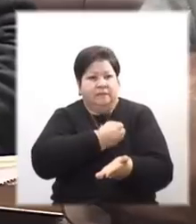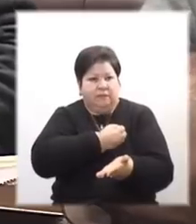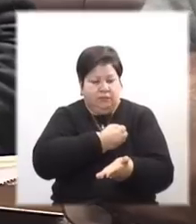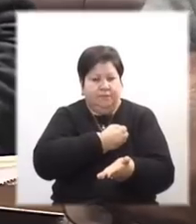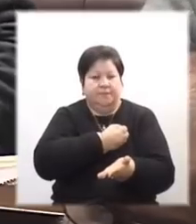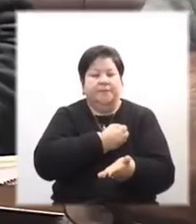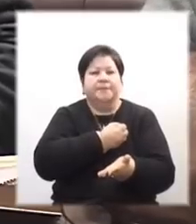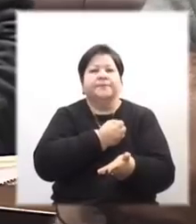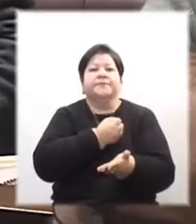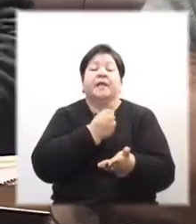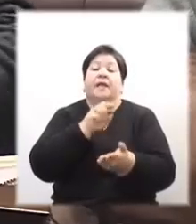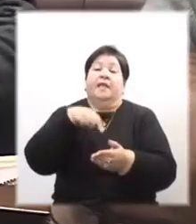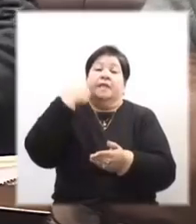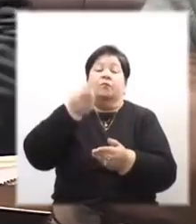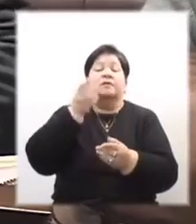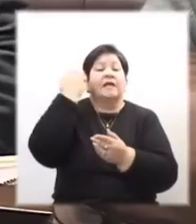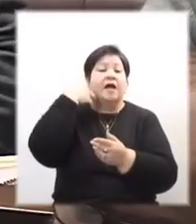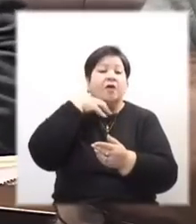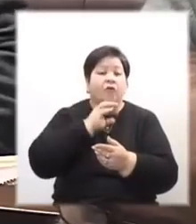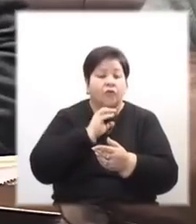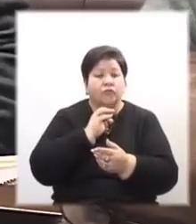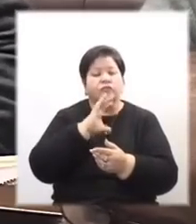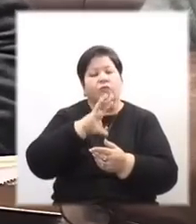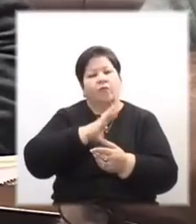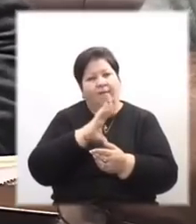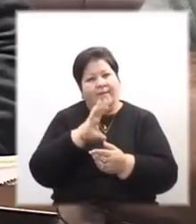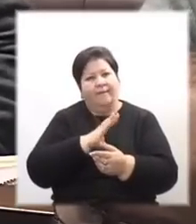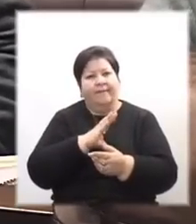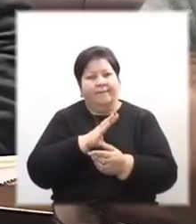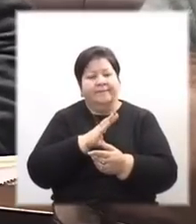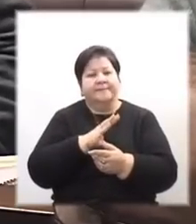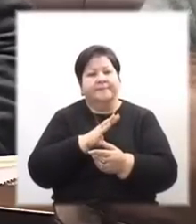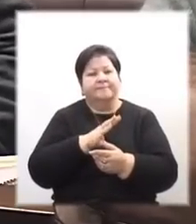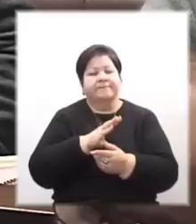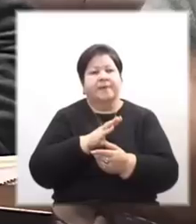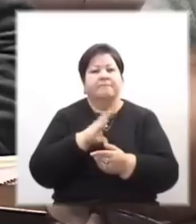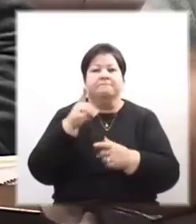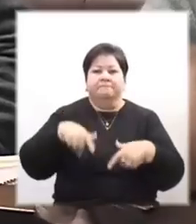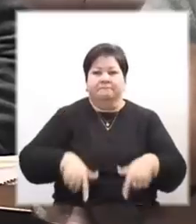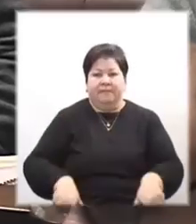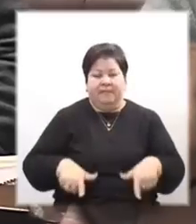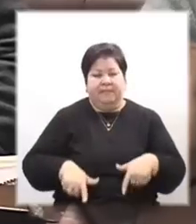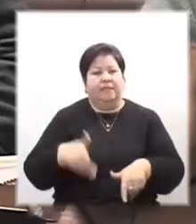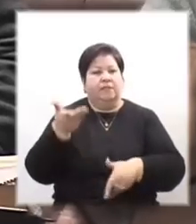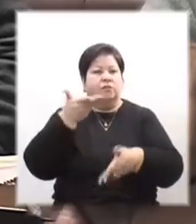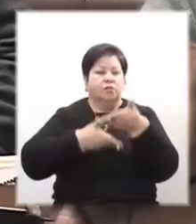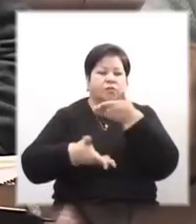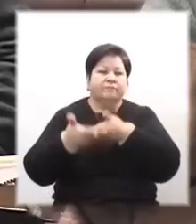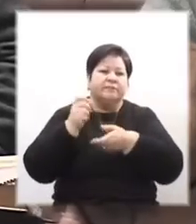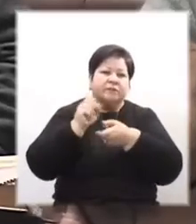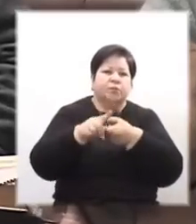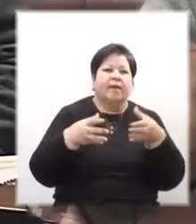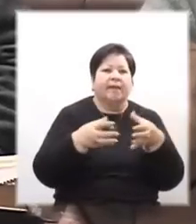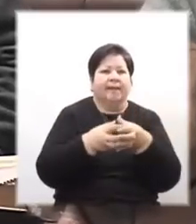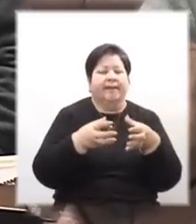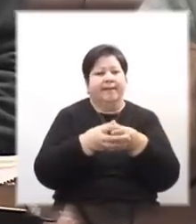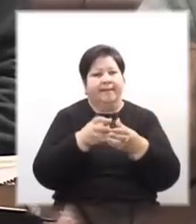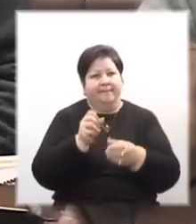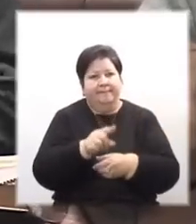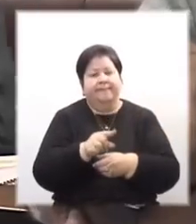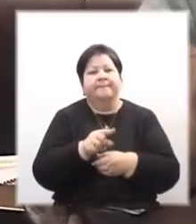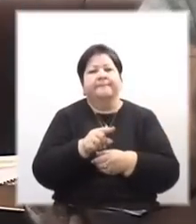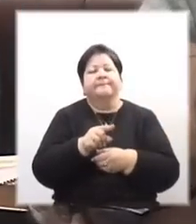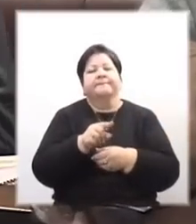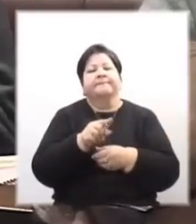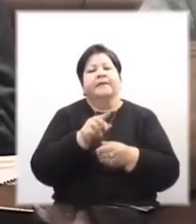Y posteriormente, en el mes de agosto, también tuvimos un intercambio con el ministro y con su equipo en ocasión de la rendición de